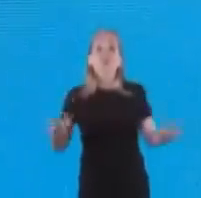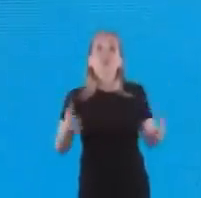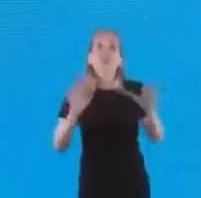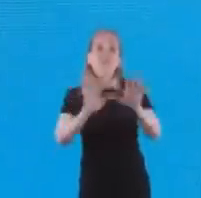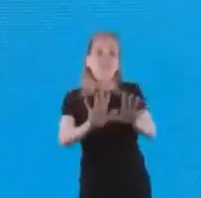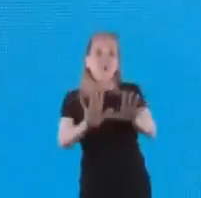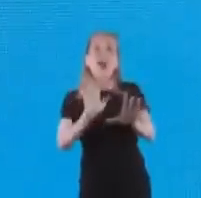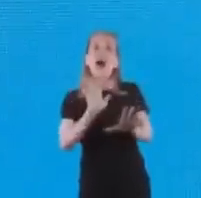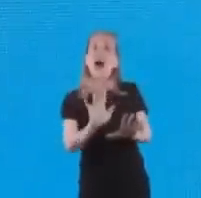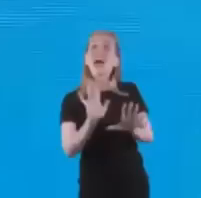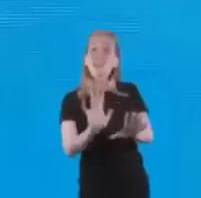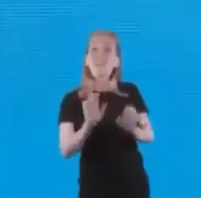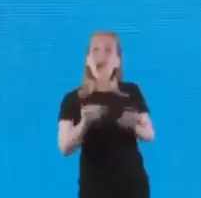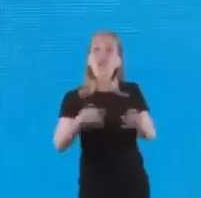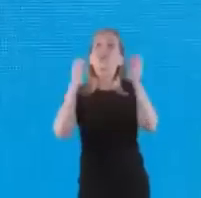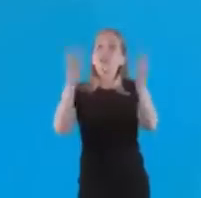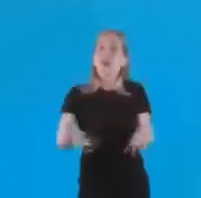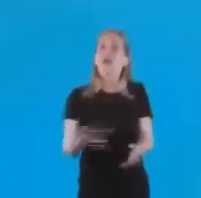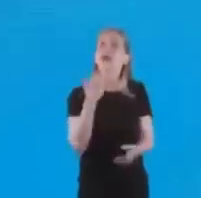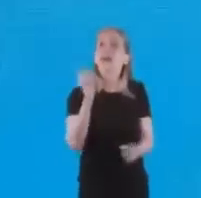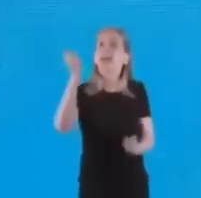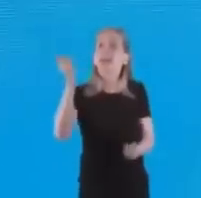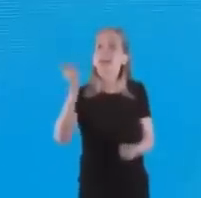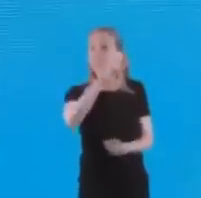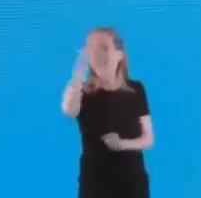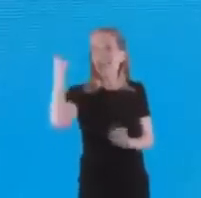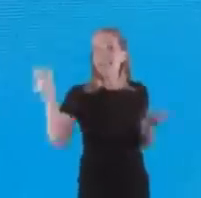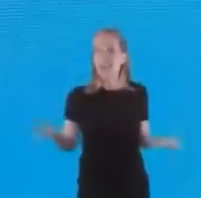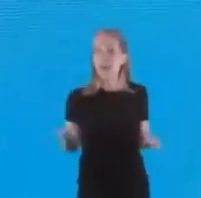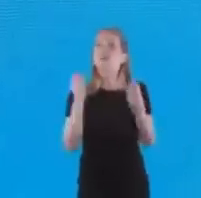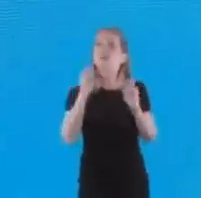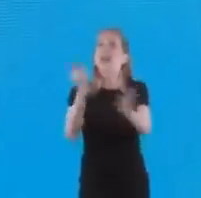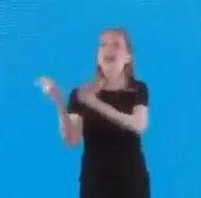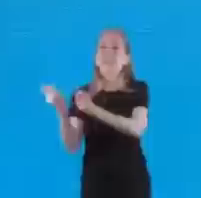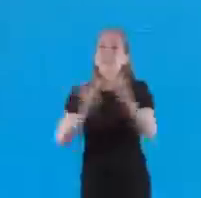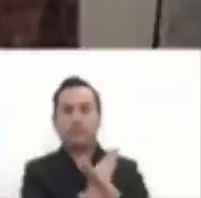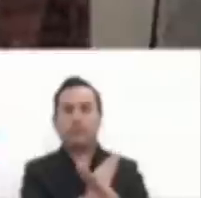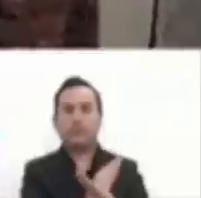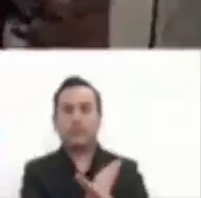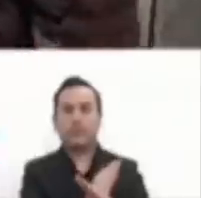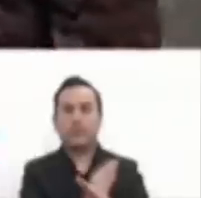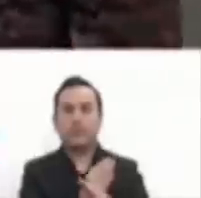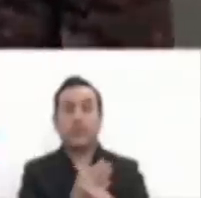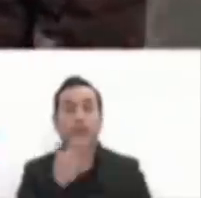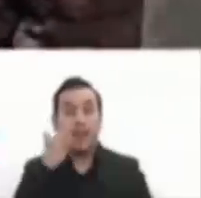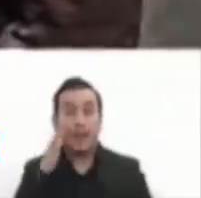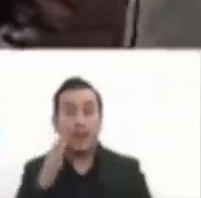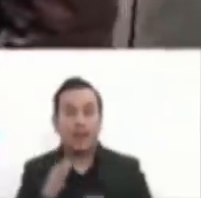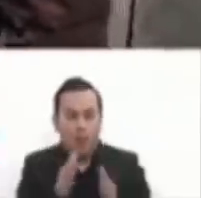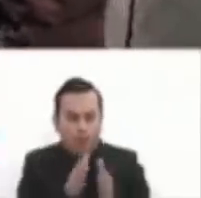recuperó ¿quién? El Estado. ¿Para quién? Para los argentinos y las argentinas que habitan esta tierra. Tiene